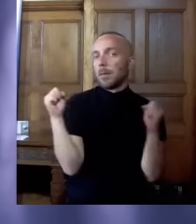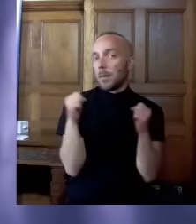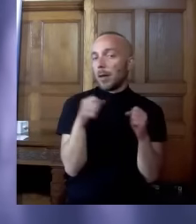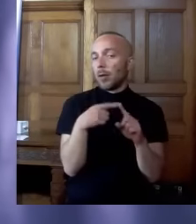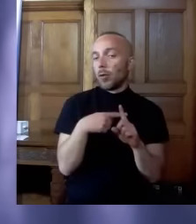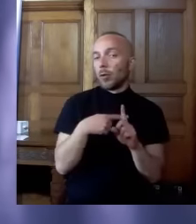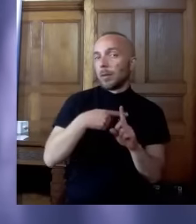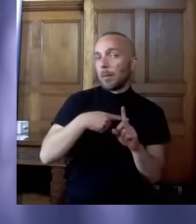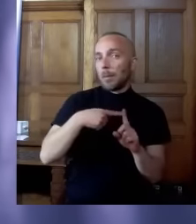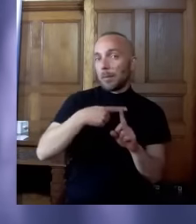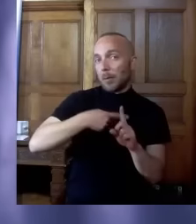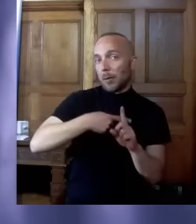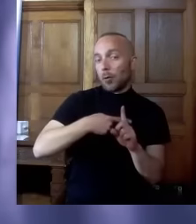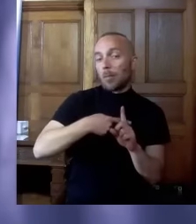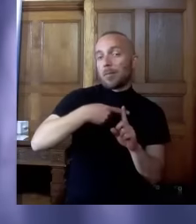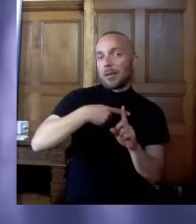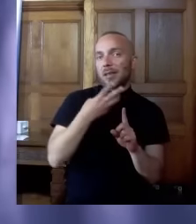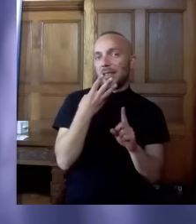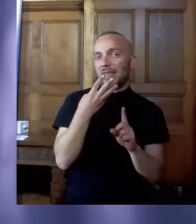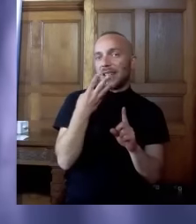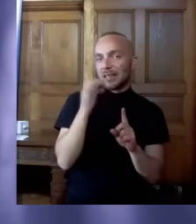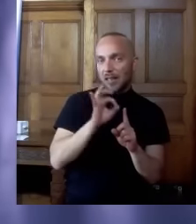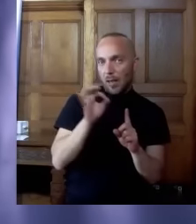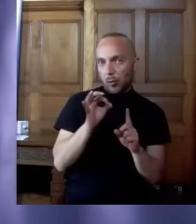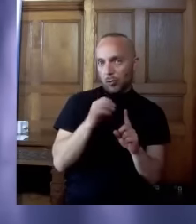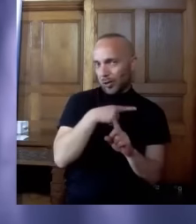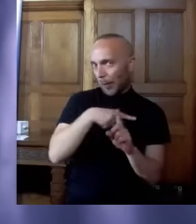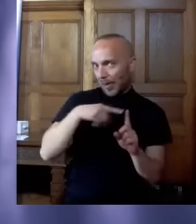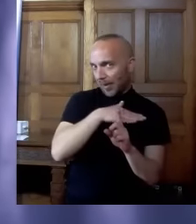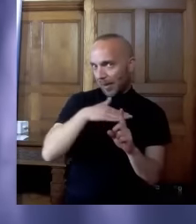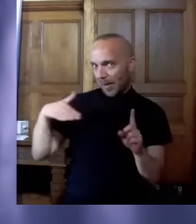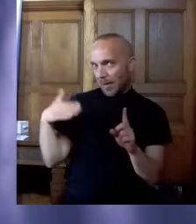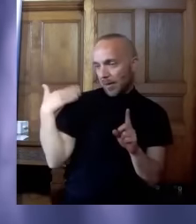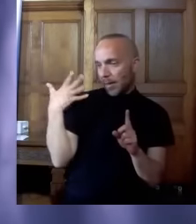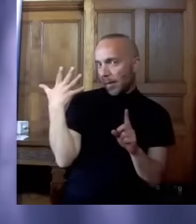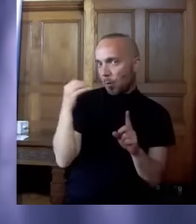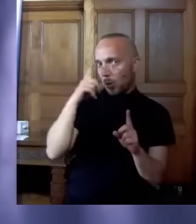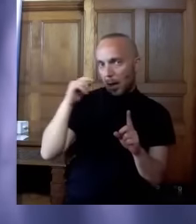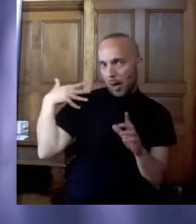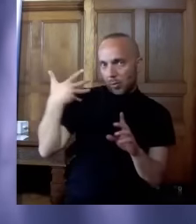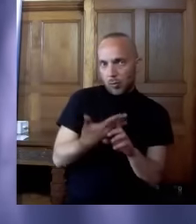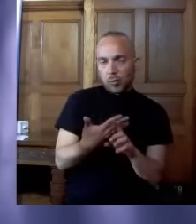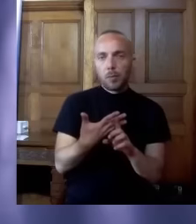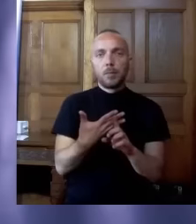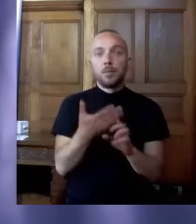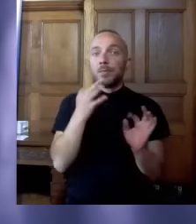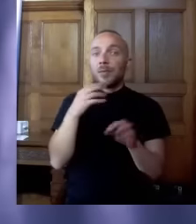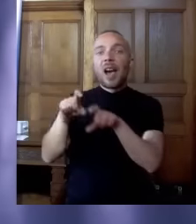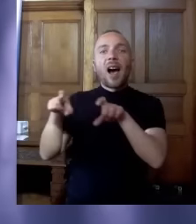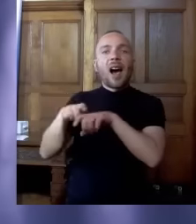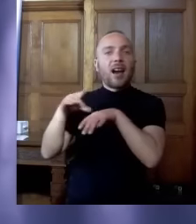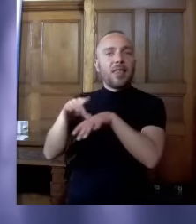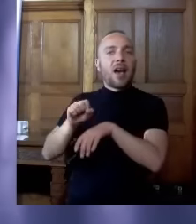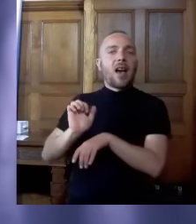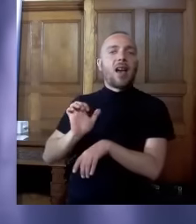ha subido 3 gros de media sobre los datos de los últimos 50 años según aemet no me lo estoy